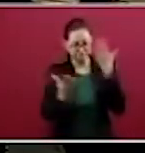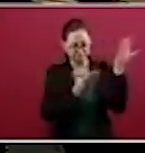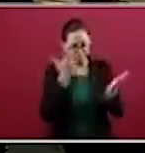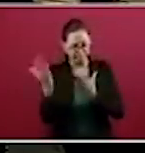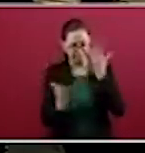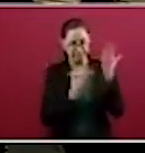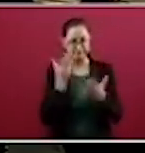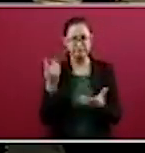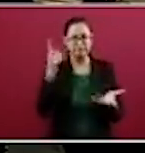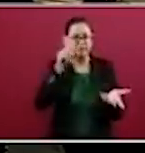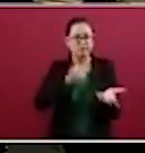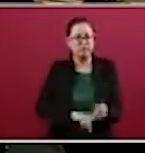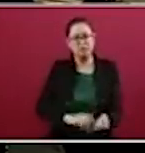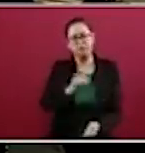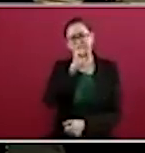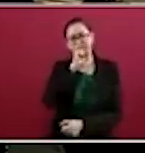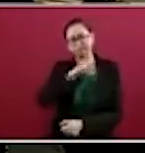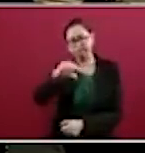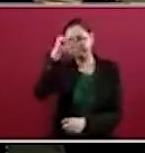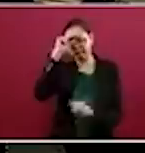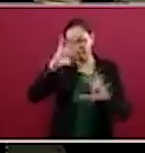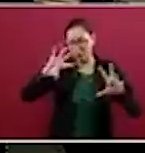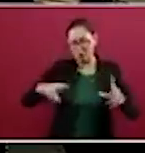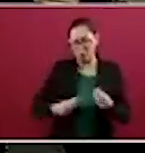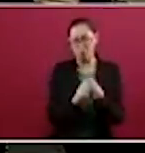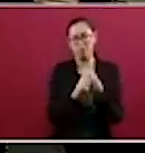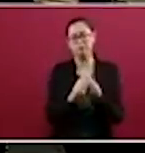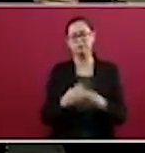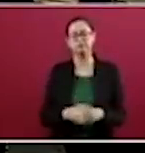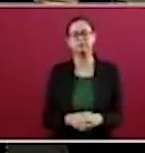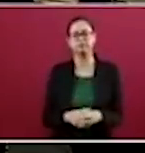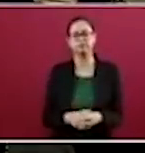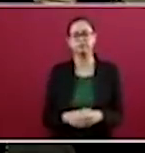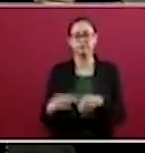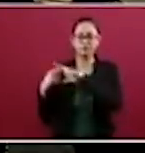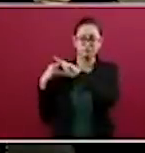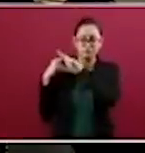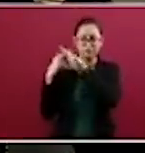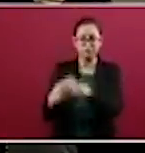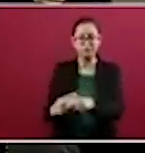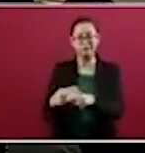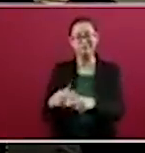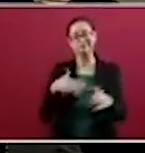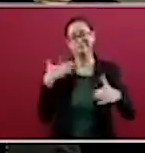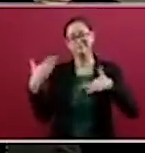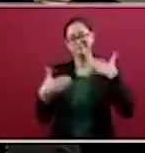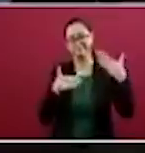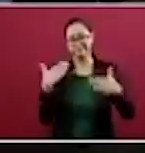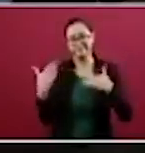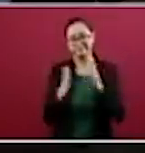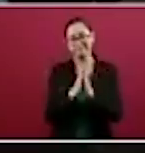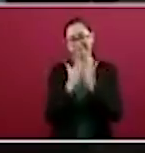referencias y compendio de conocimientos. Celebremos hoy la historia y la vigencia del libro de texto